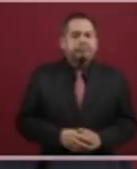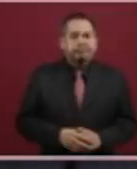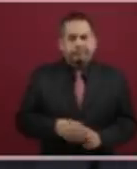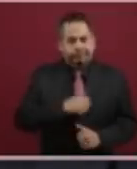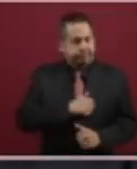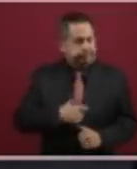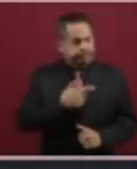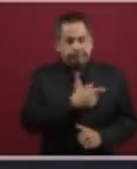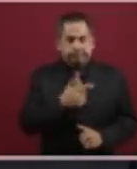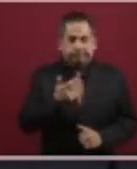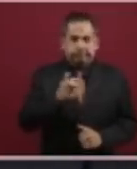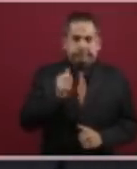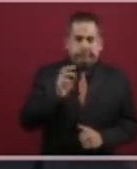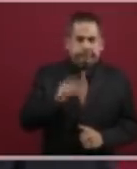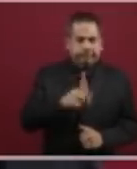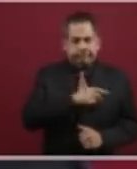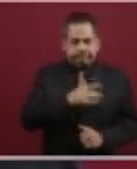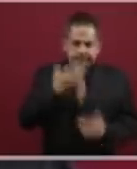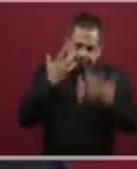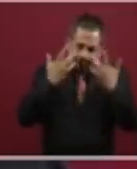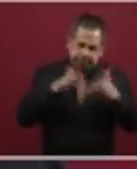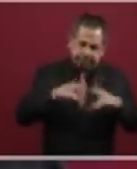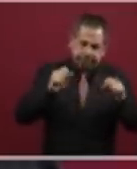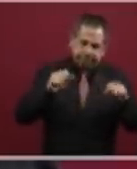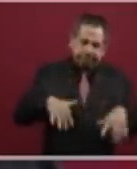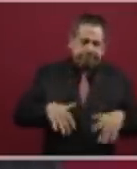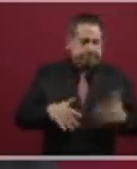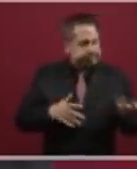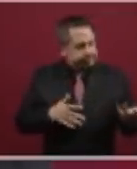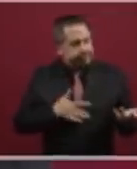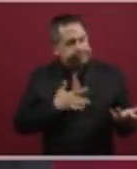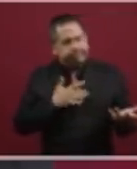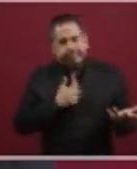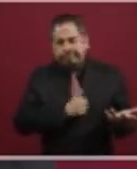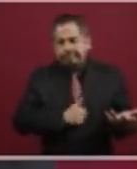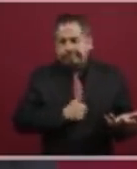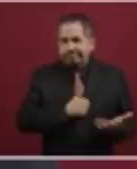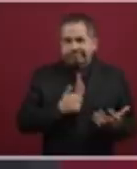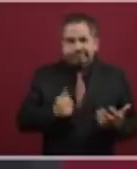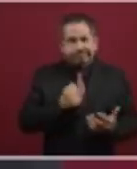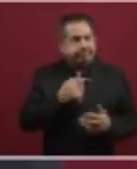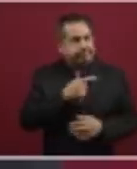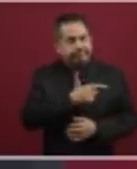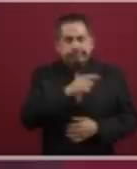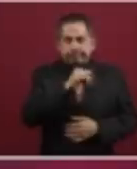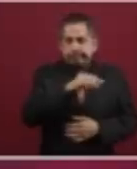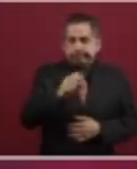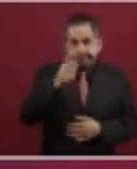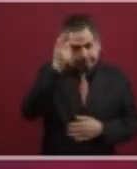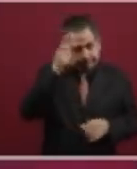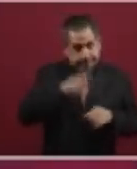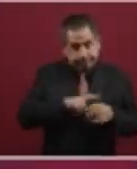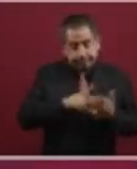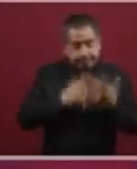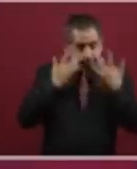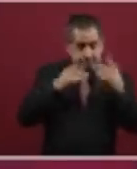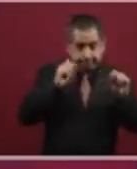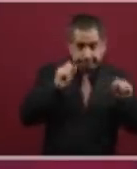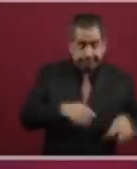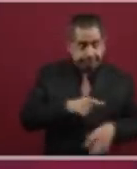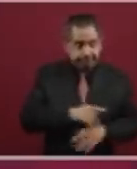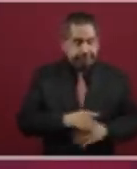Germán haya renunciado al IMSS y al mismo tiempo